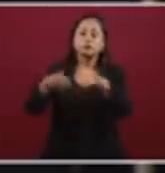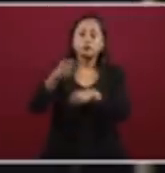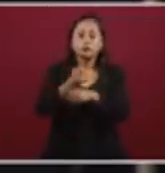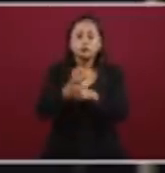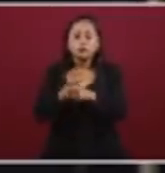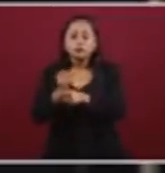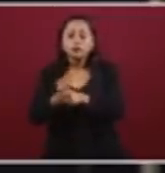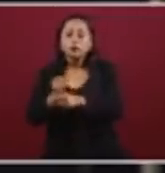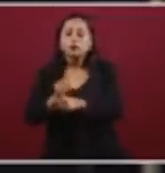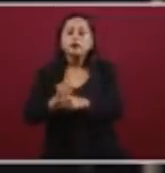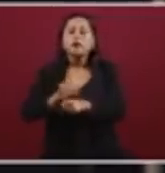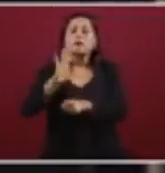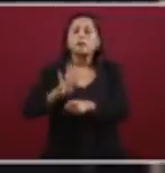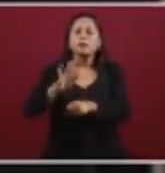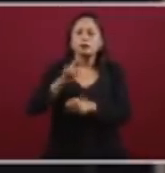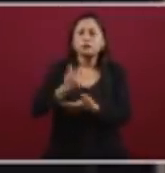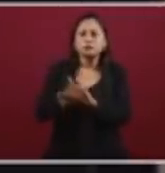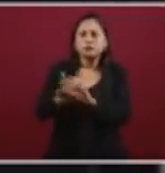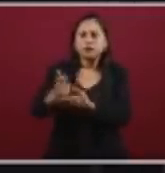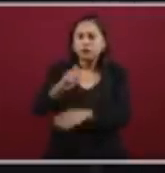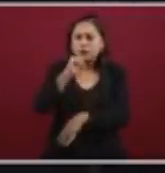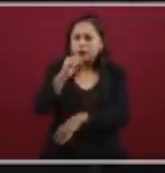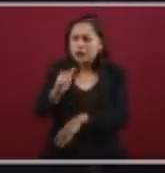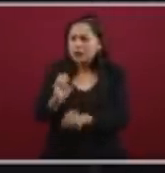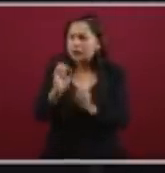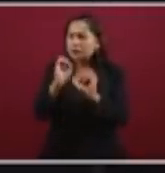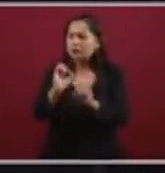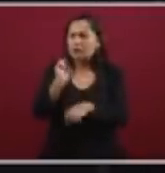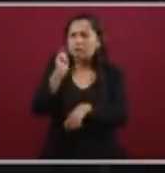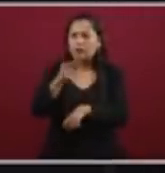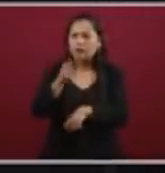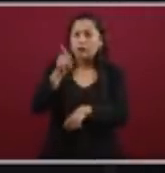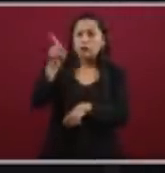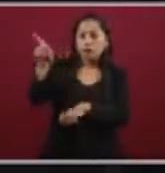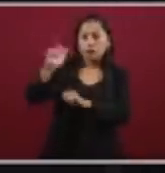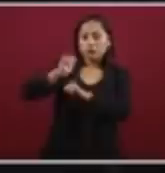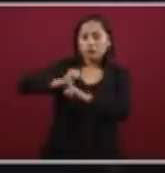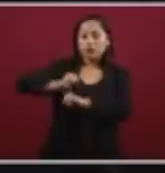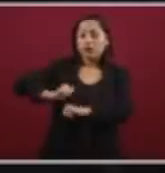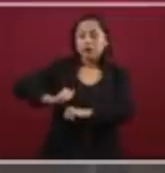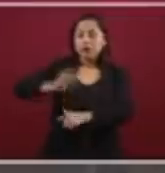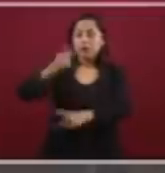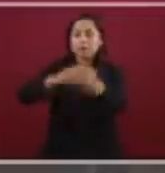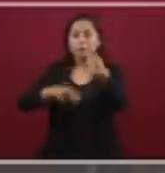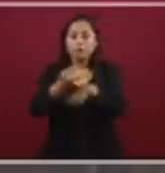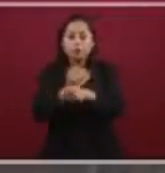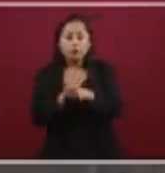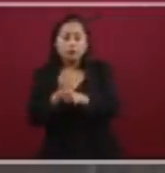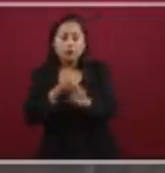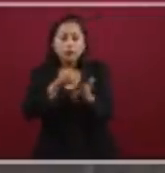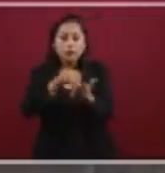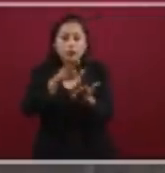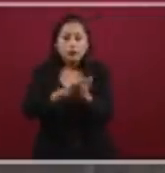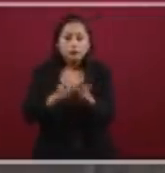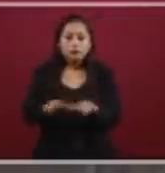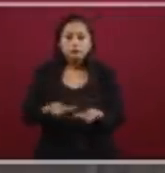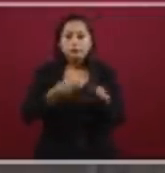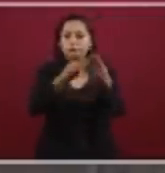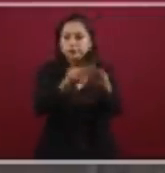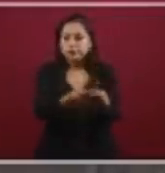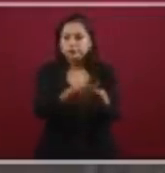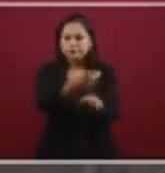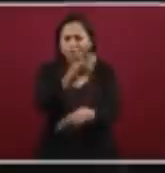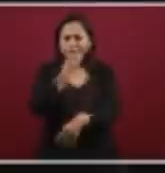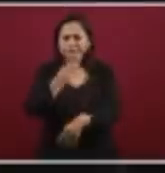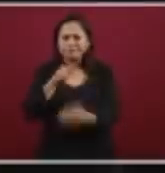pagar entregaron ellos algún reporte al respecto si nos puede precisar que les informaron en relación a esto y